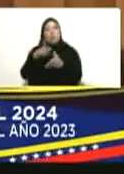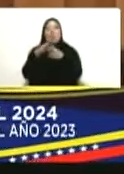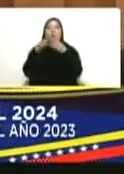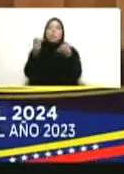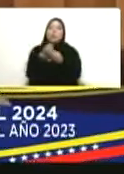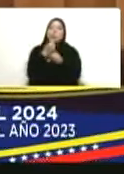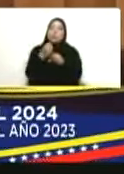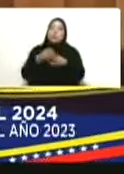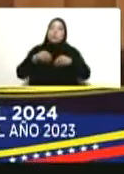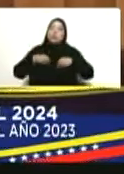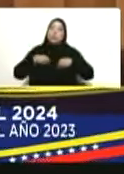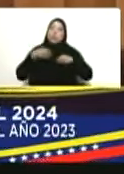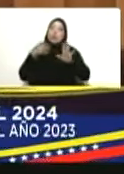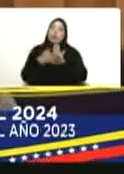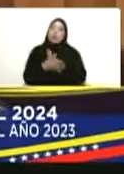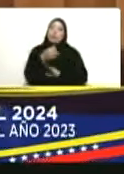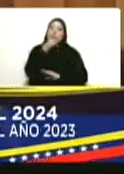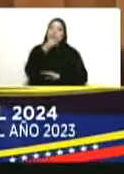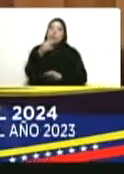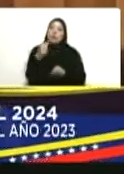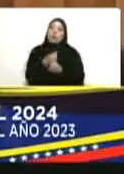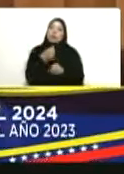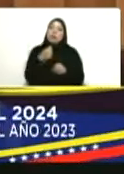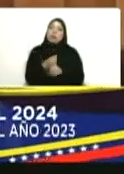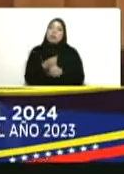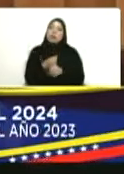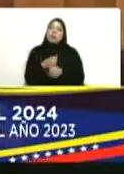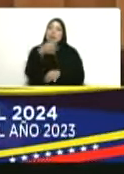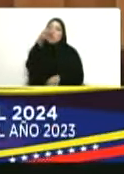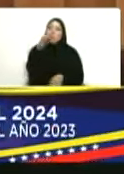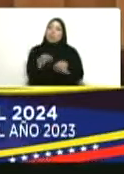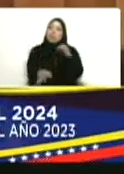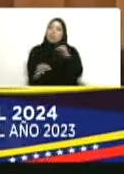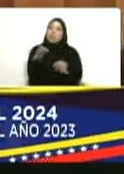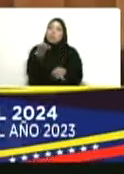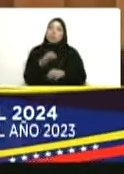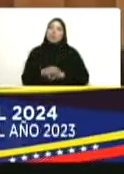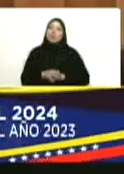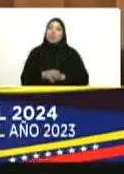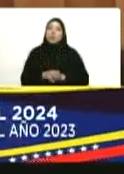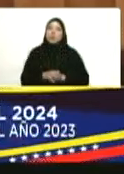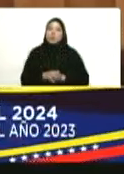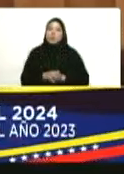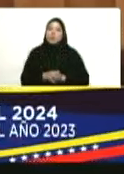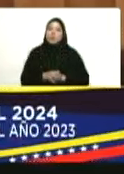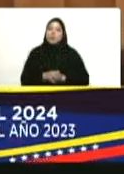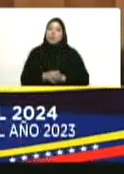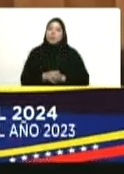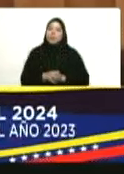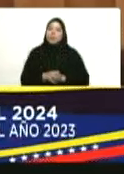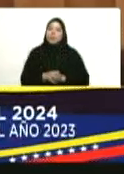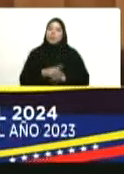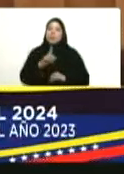fueron aceptados de manera magnánima por el tribunal. Y luego